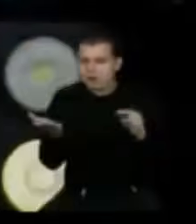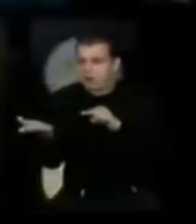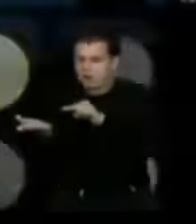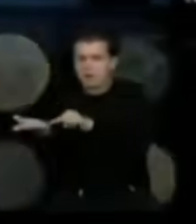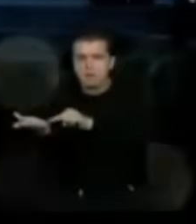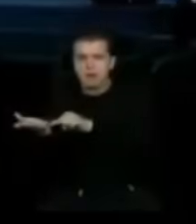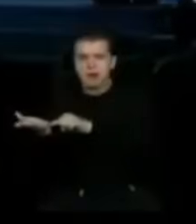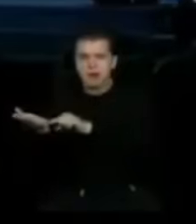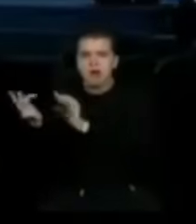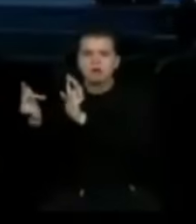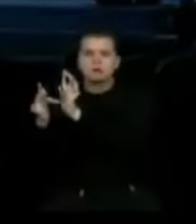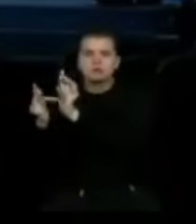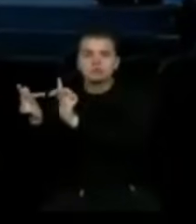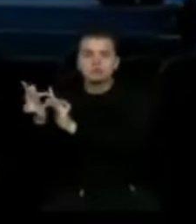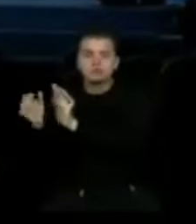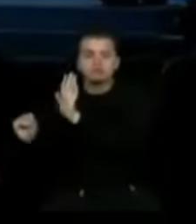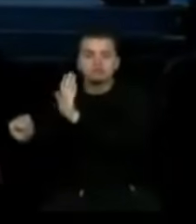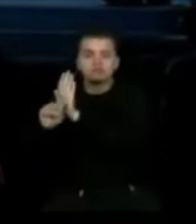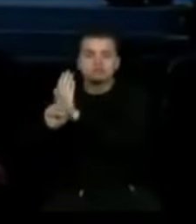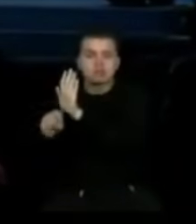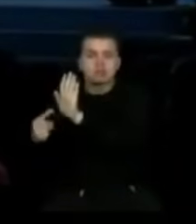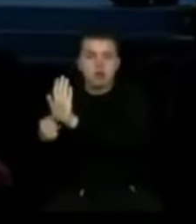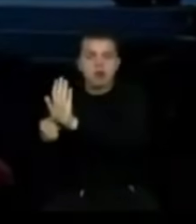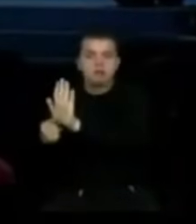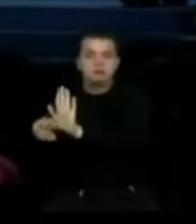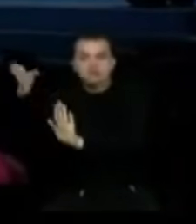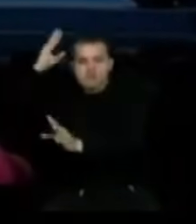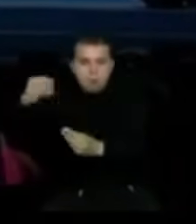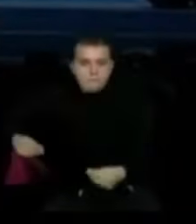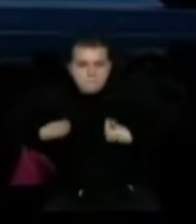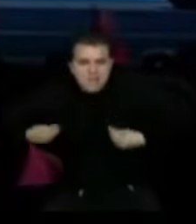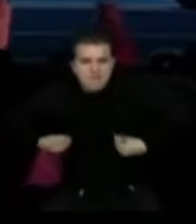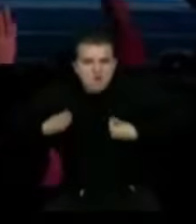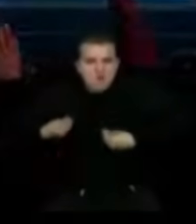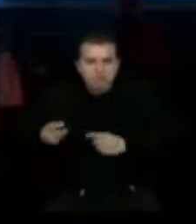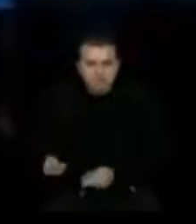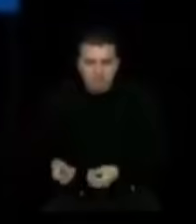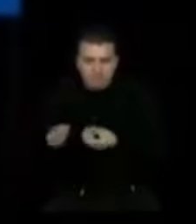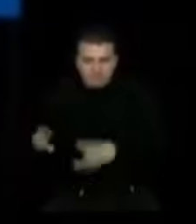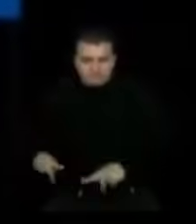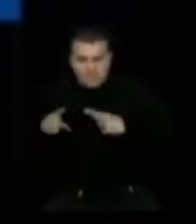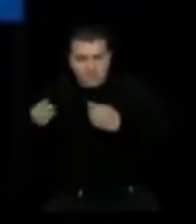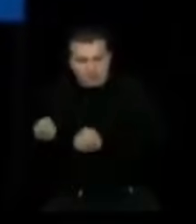que viene a dar vida y vida en abundancia.